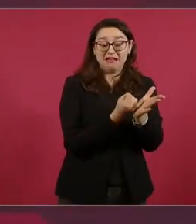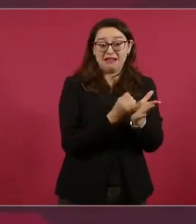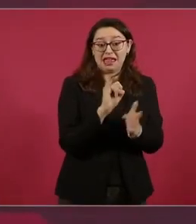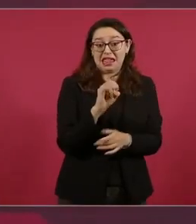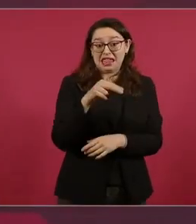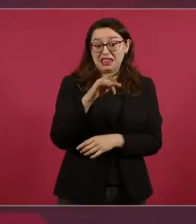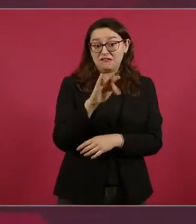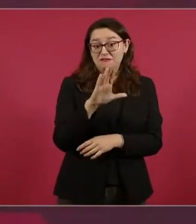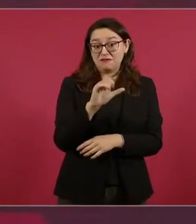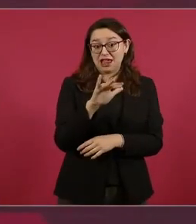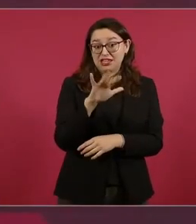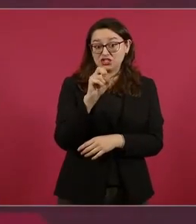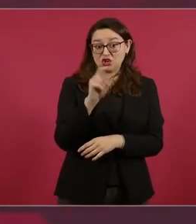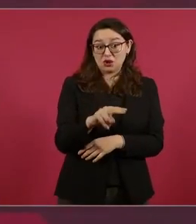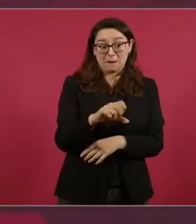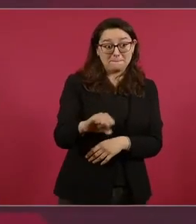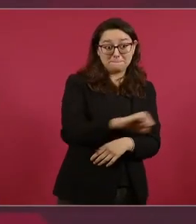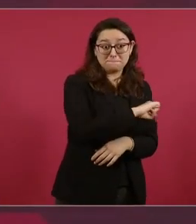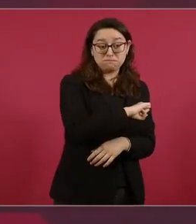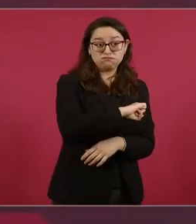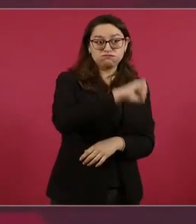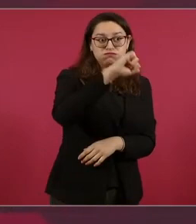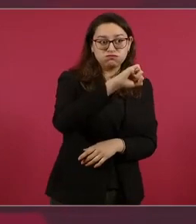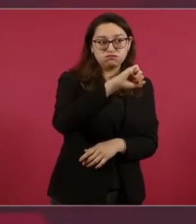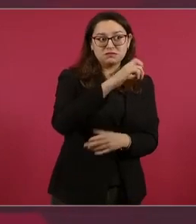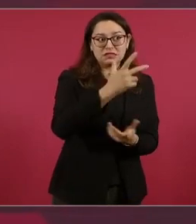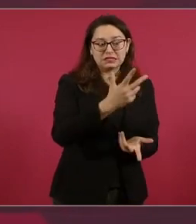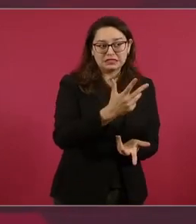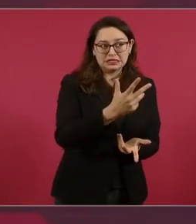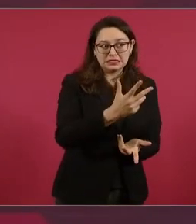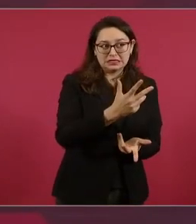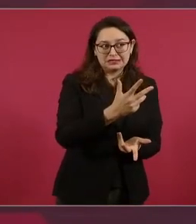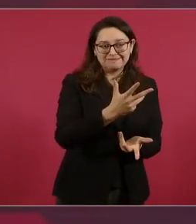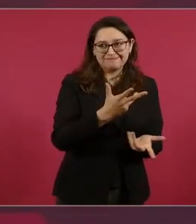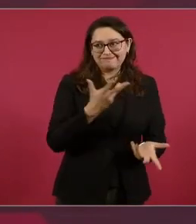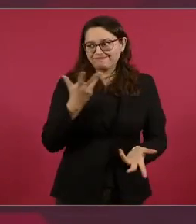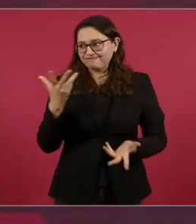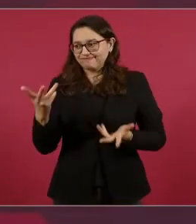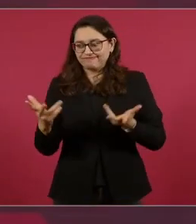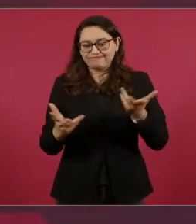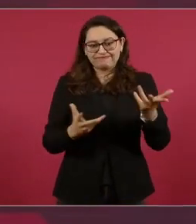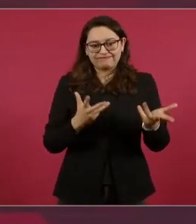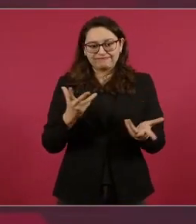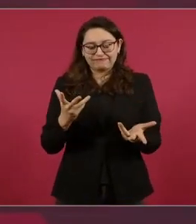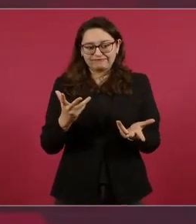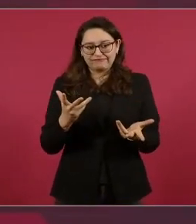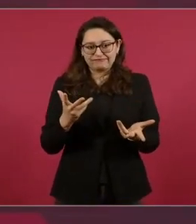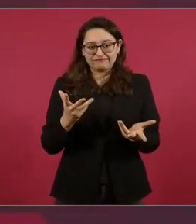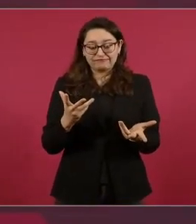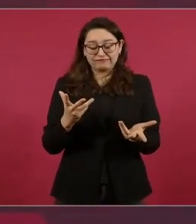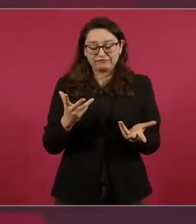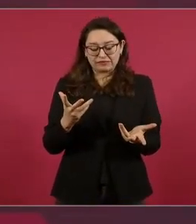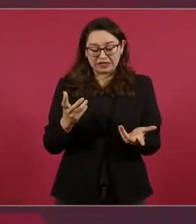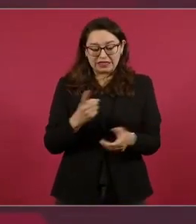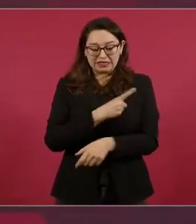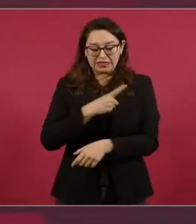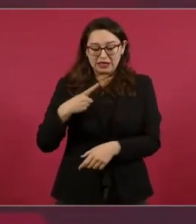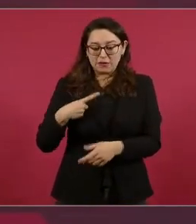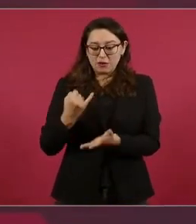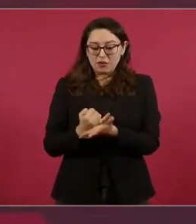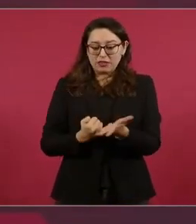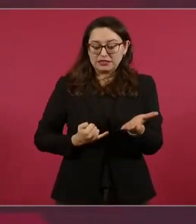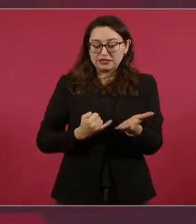inflación siempre la política es optar entre inconvenientes si se afecta mucho a los